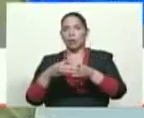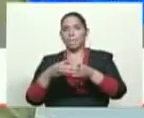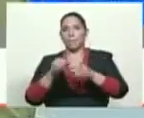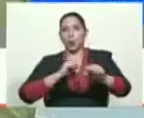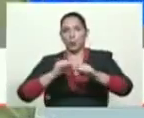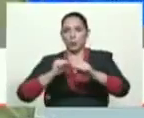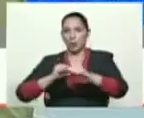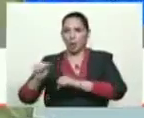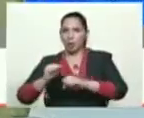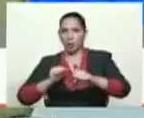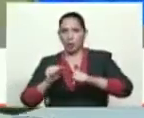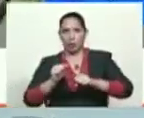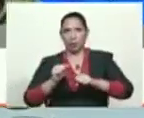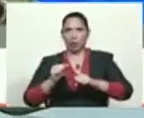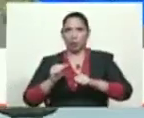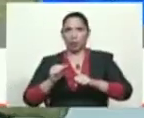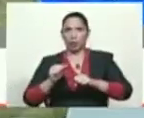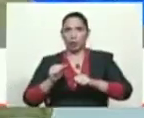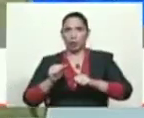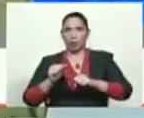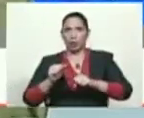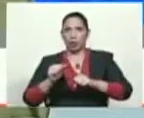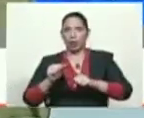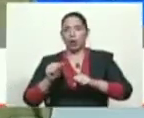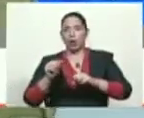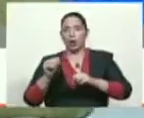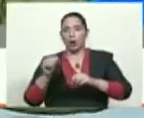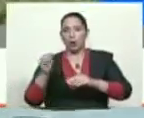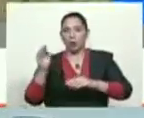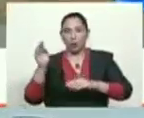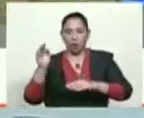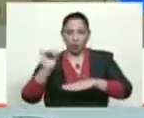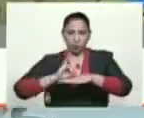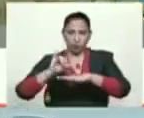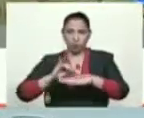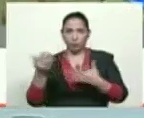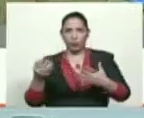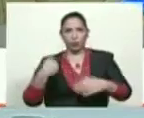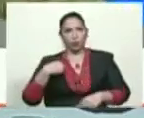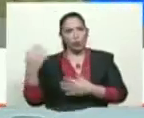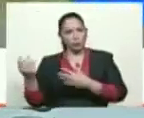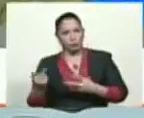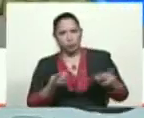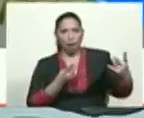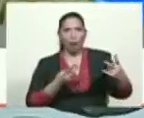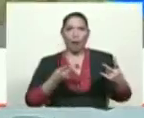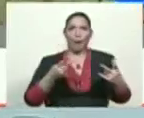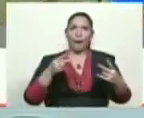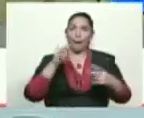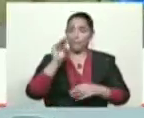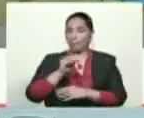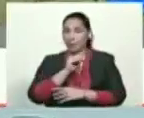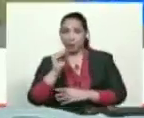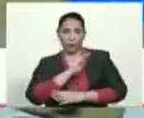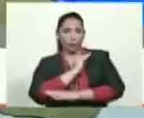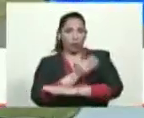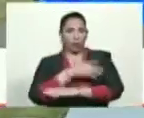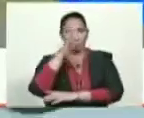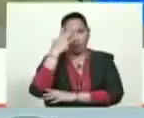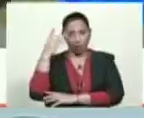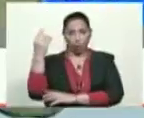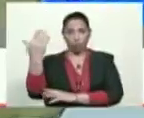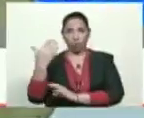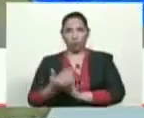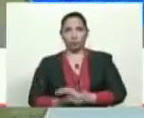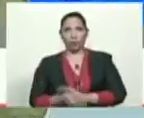a compartir un rato de oración vengo bendito vengo energizado con la fuerza de dios